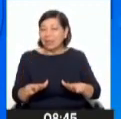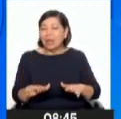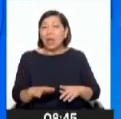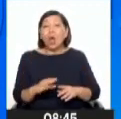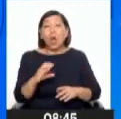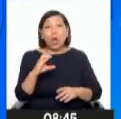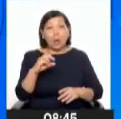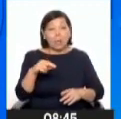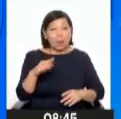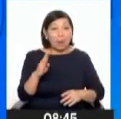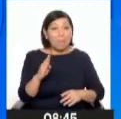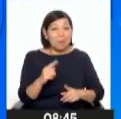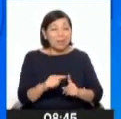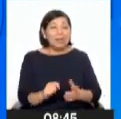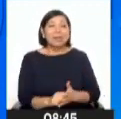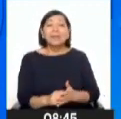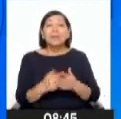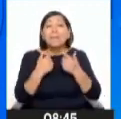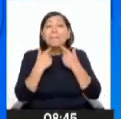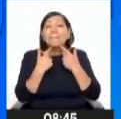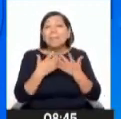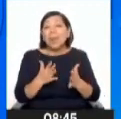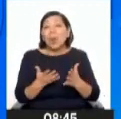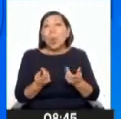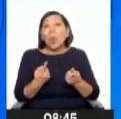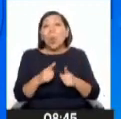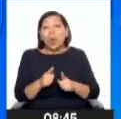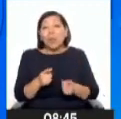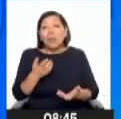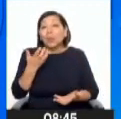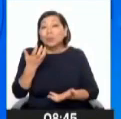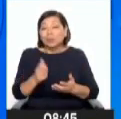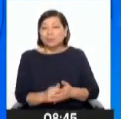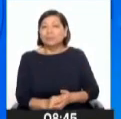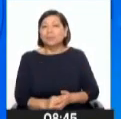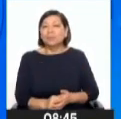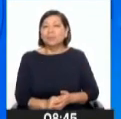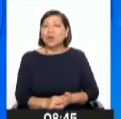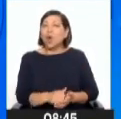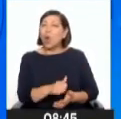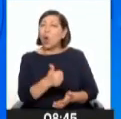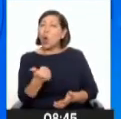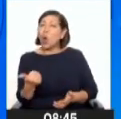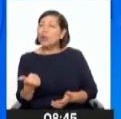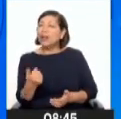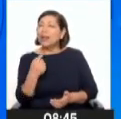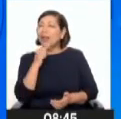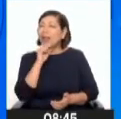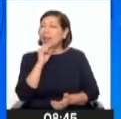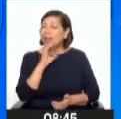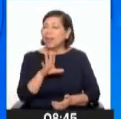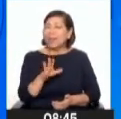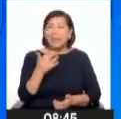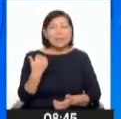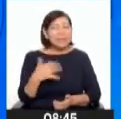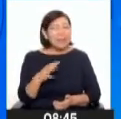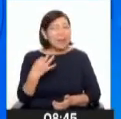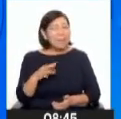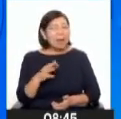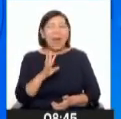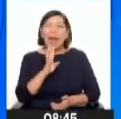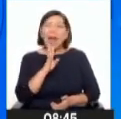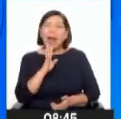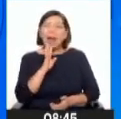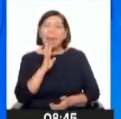B, ya que las vitaminas hidrosolubles se pierden ante el calor. ¿Cuáles son otros mitos más comunes que solemos escuchar y que deben